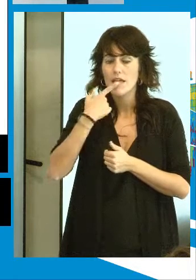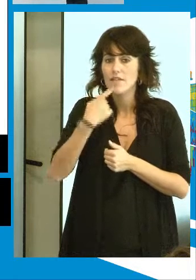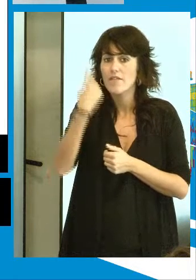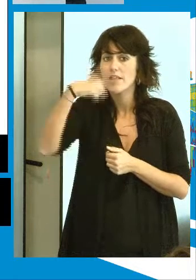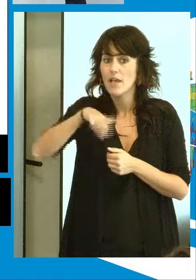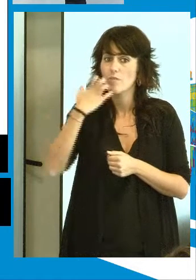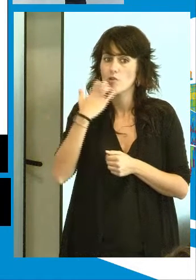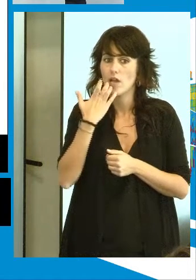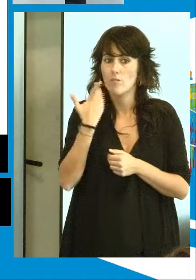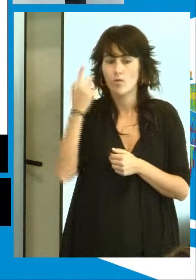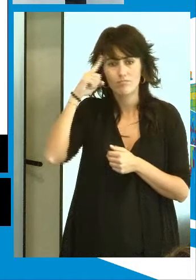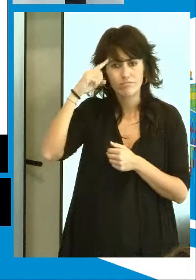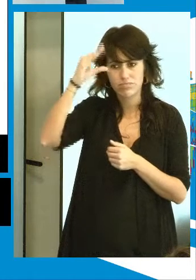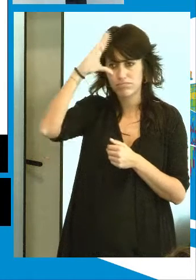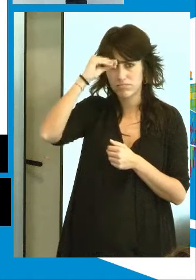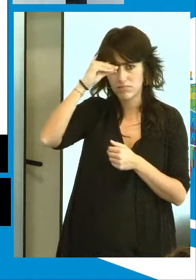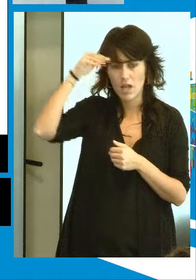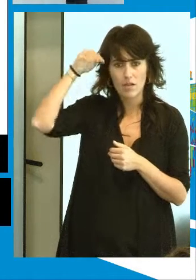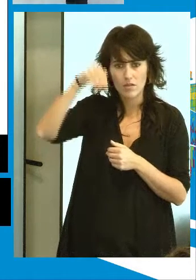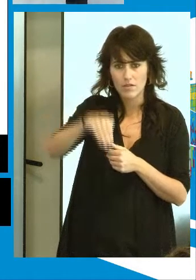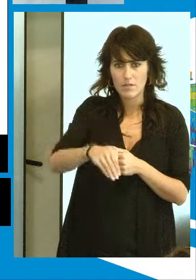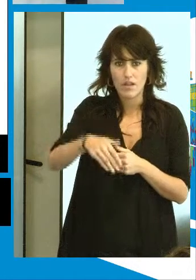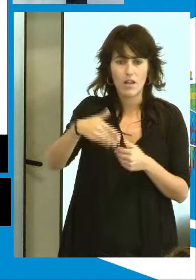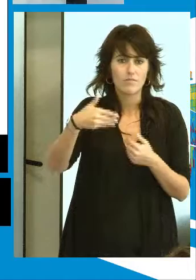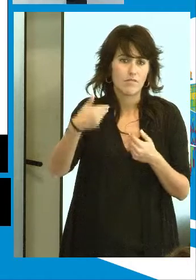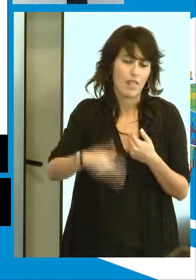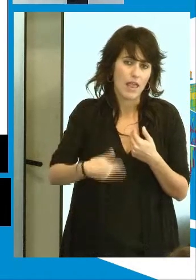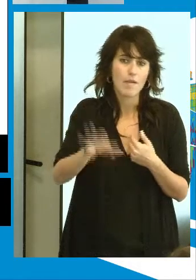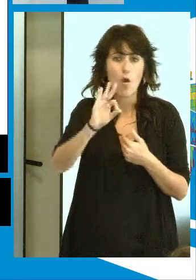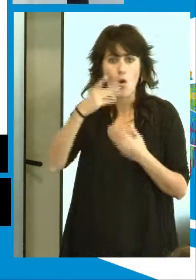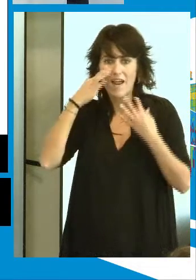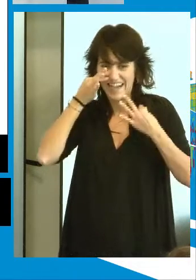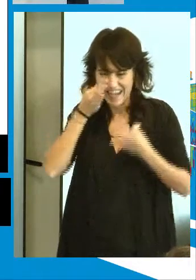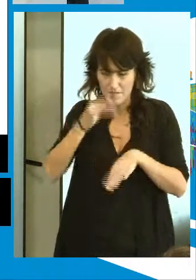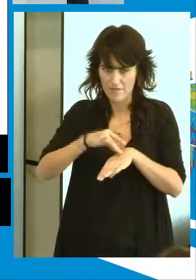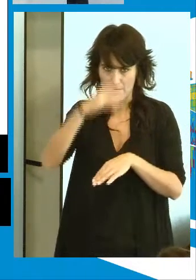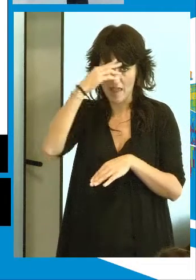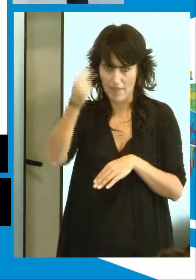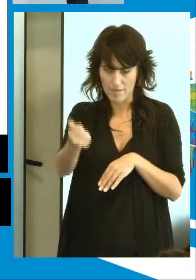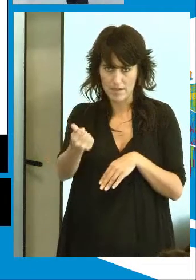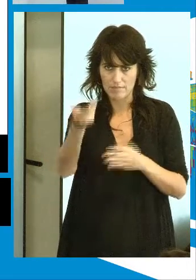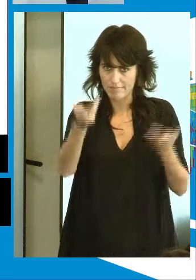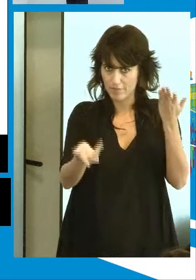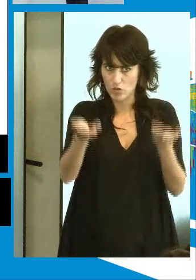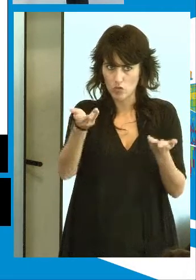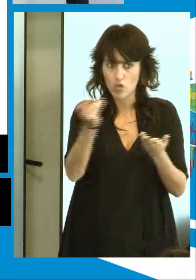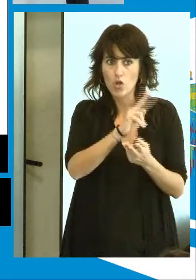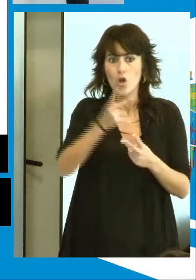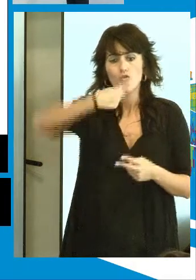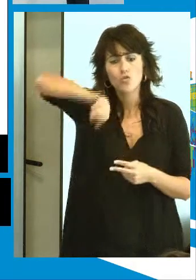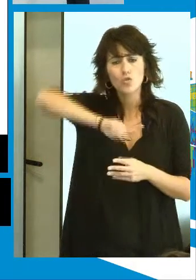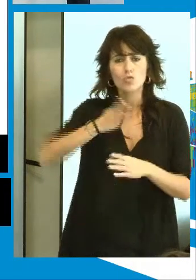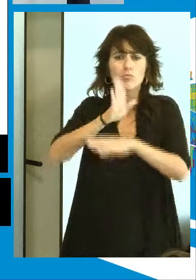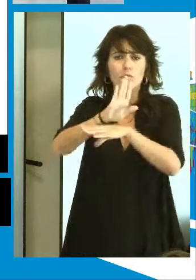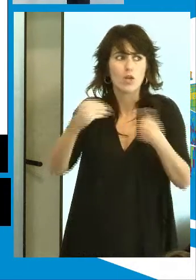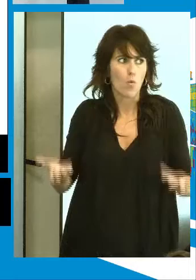difícil distinguir entre el deterioro cognitivo leve y lo que es realmente Alzheimer. ¿Qué es lo que proponemos nosotros? Pues nosotros